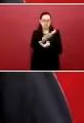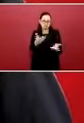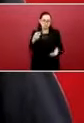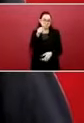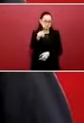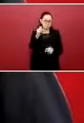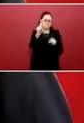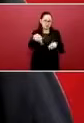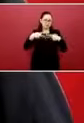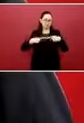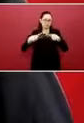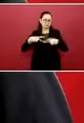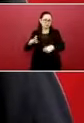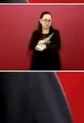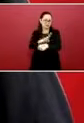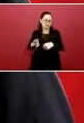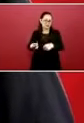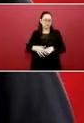beneficiario.